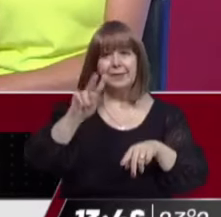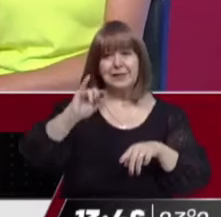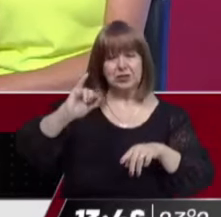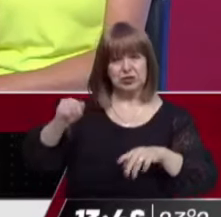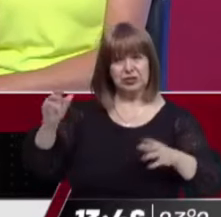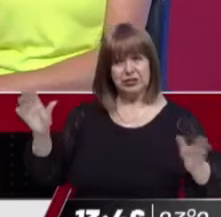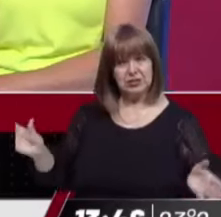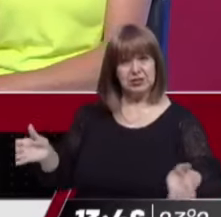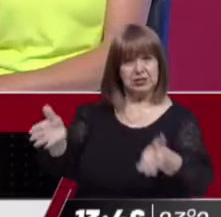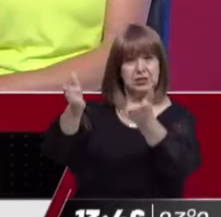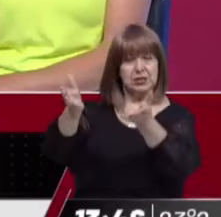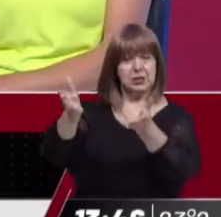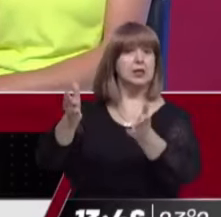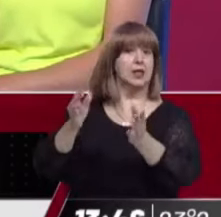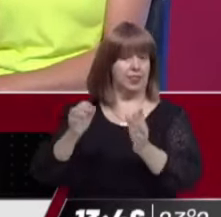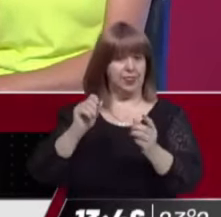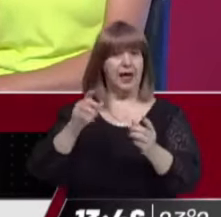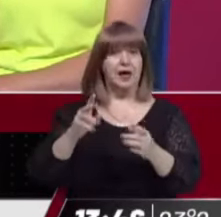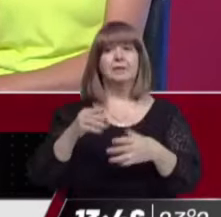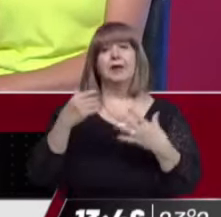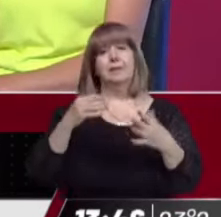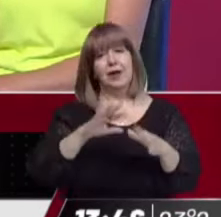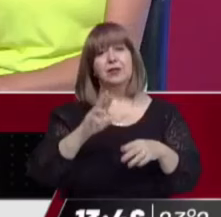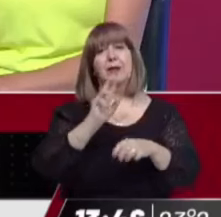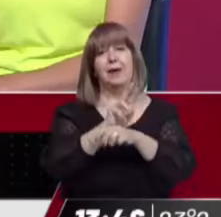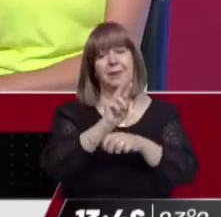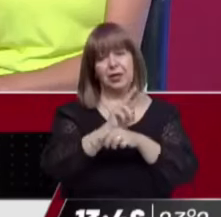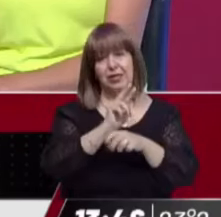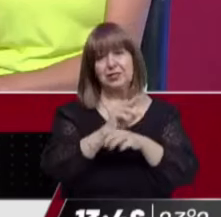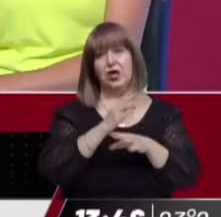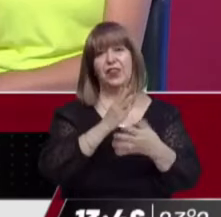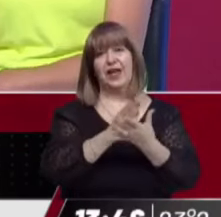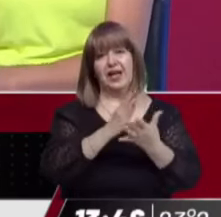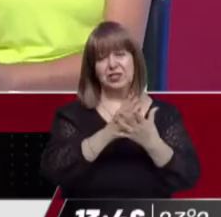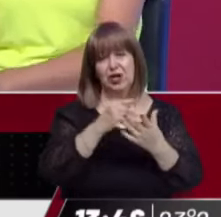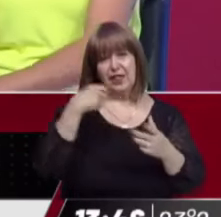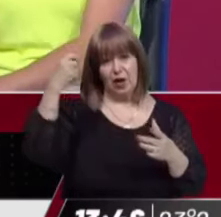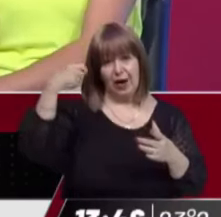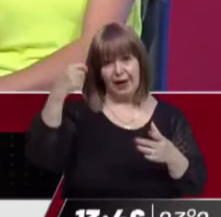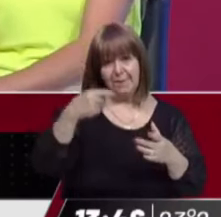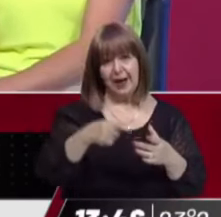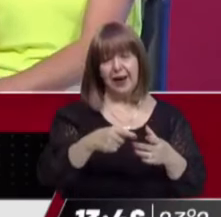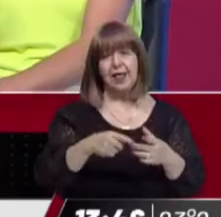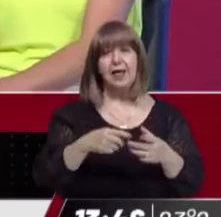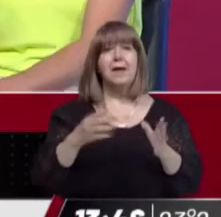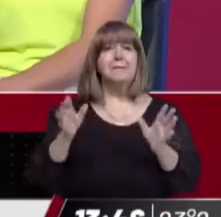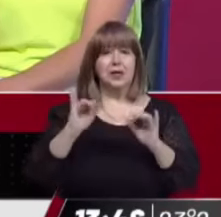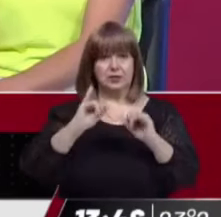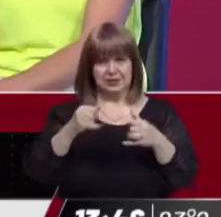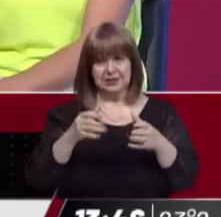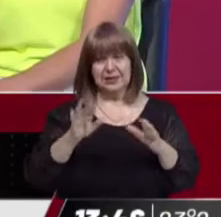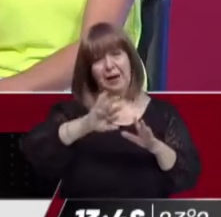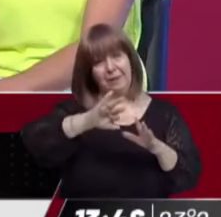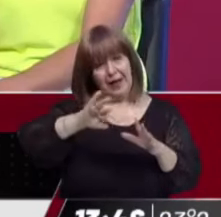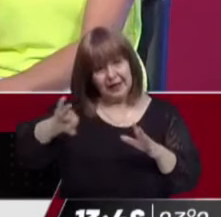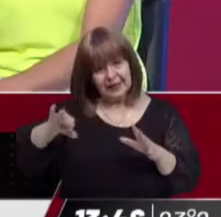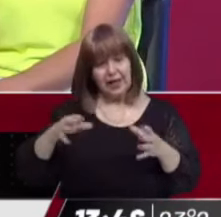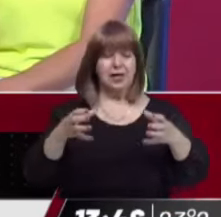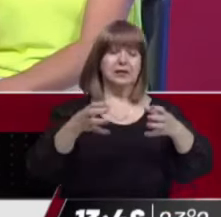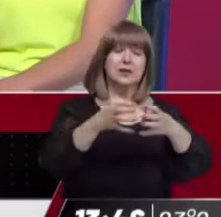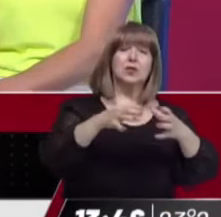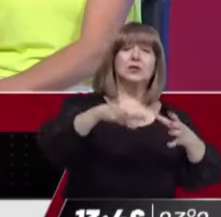del animalismo y de la protección de los derechos del animal, etcétera. Pero sí se junta la gente en los